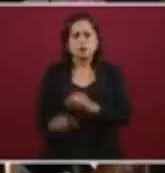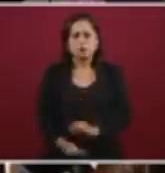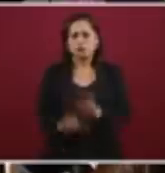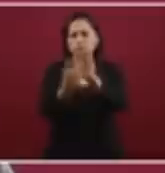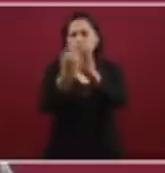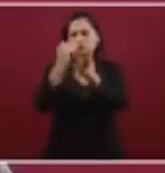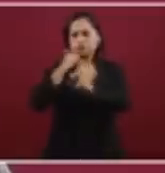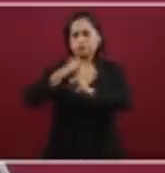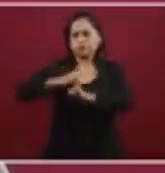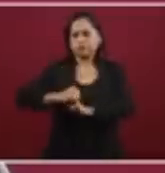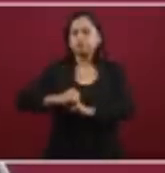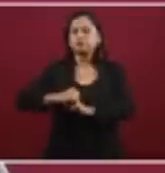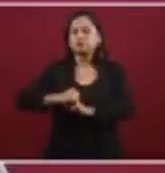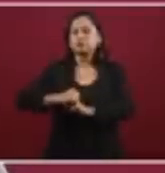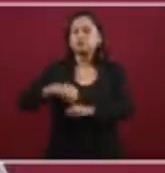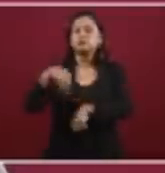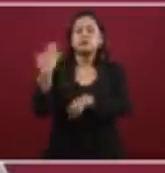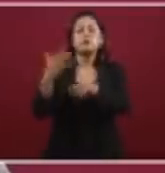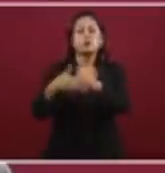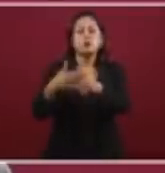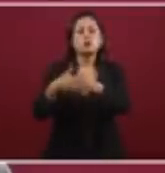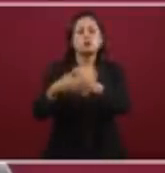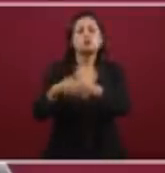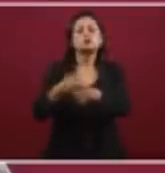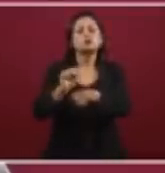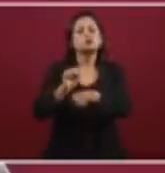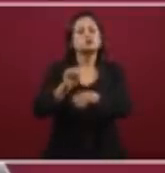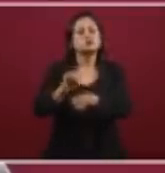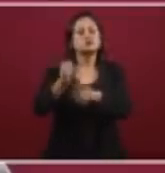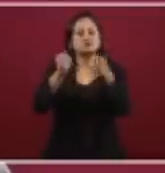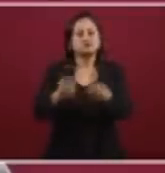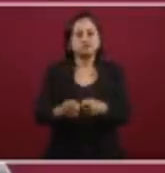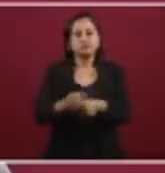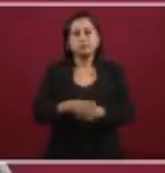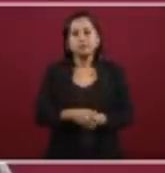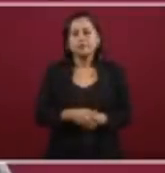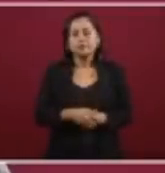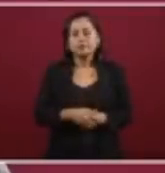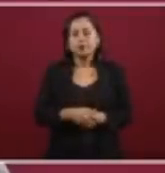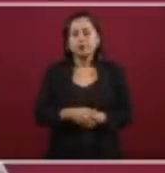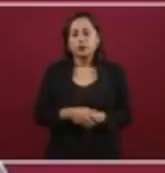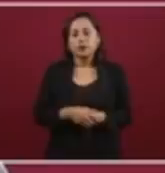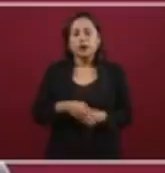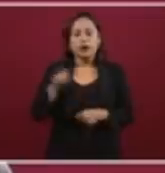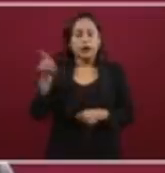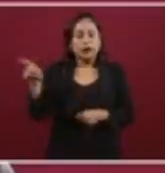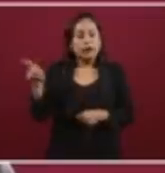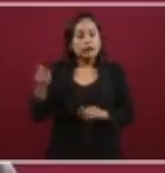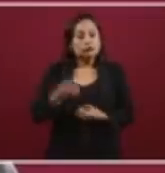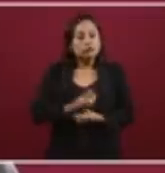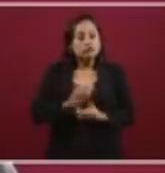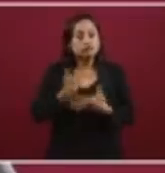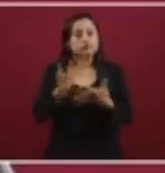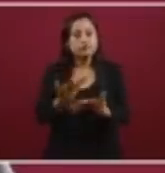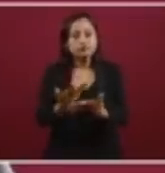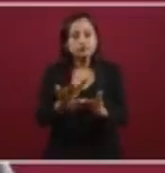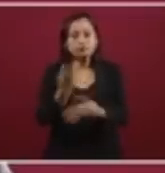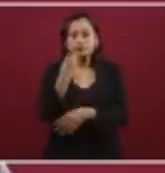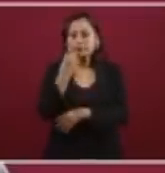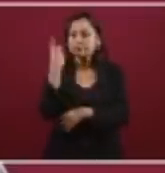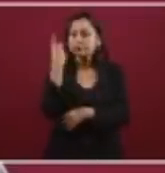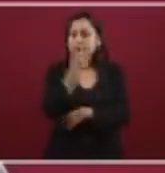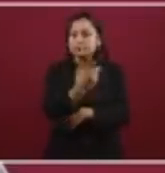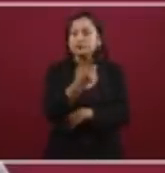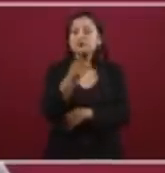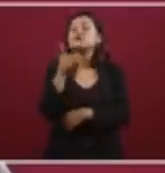con toda asegurar los próximos días y lo más importante de las declaraciones que ha hecho respecto a refrendar